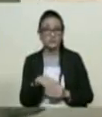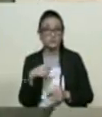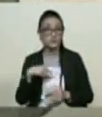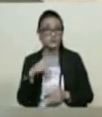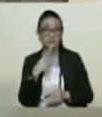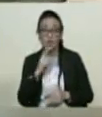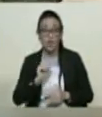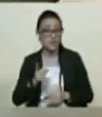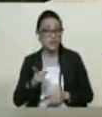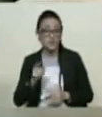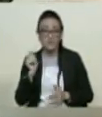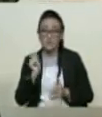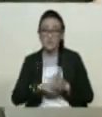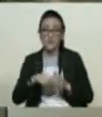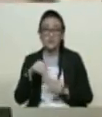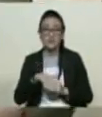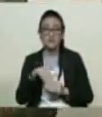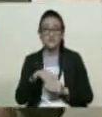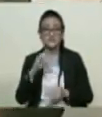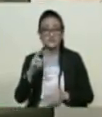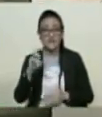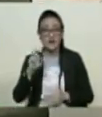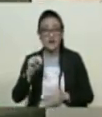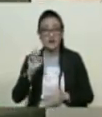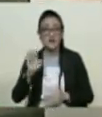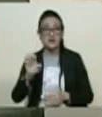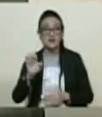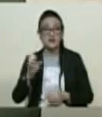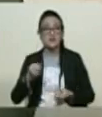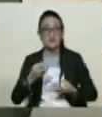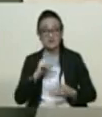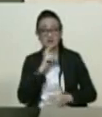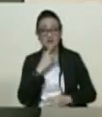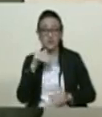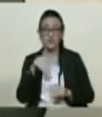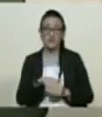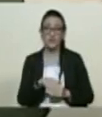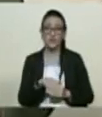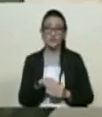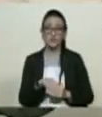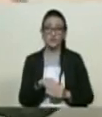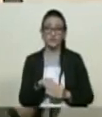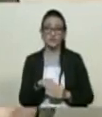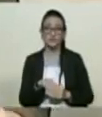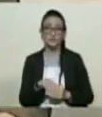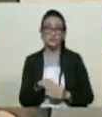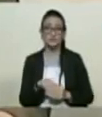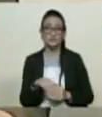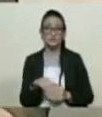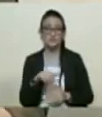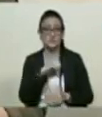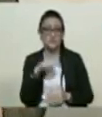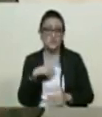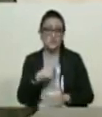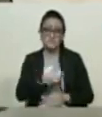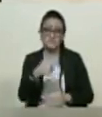no se debe hacer porque el Poder Electoral garantiza el secreto del voto. Como digo, son